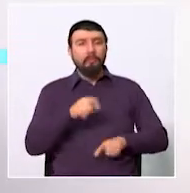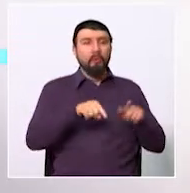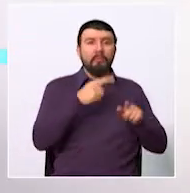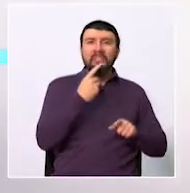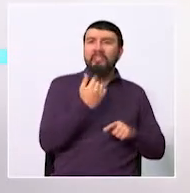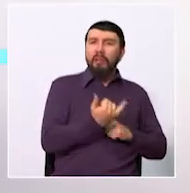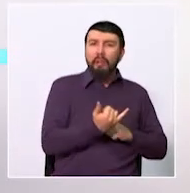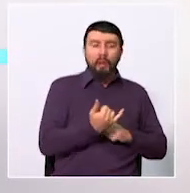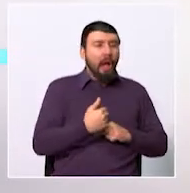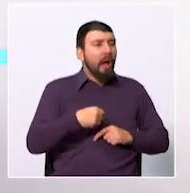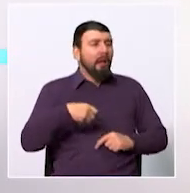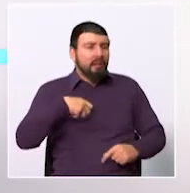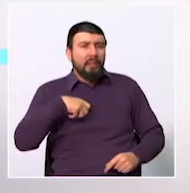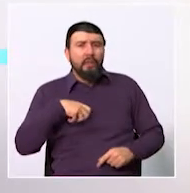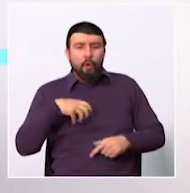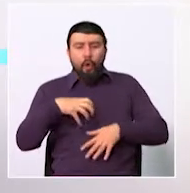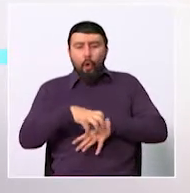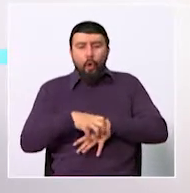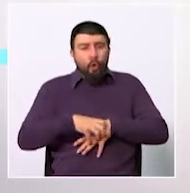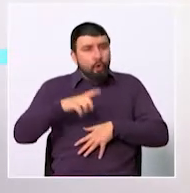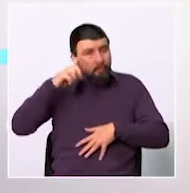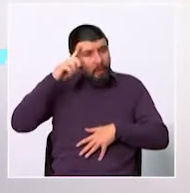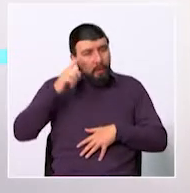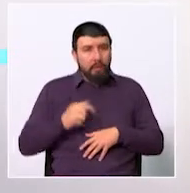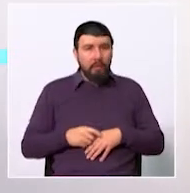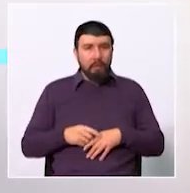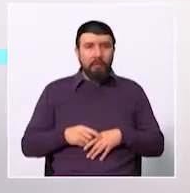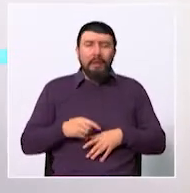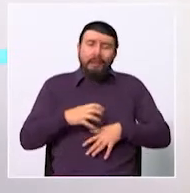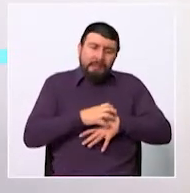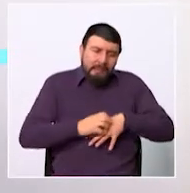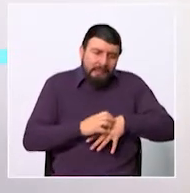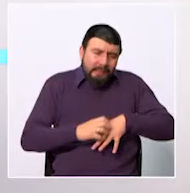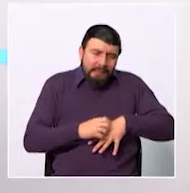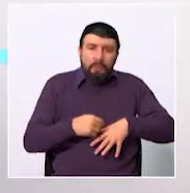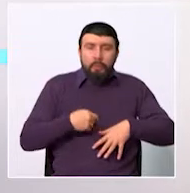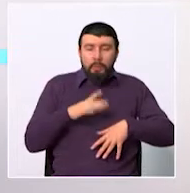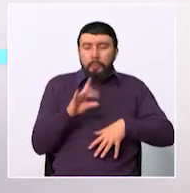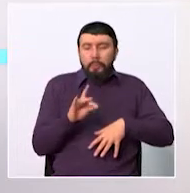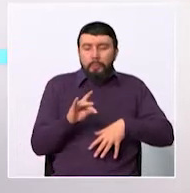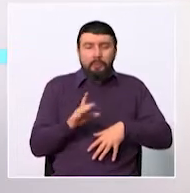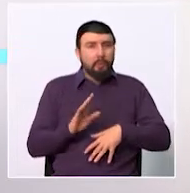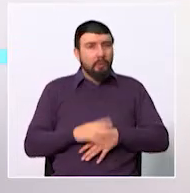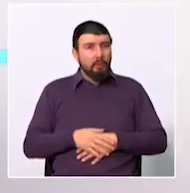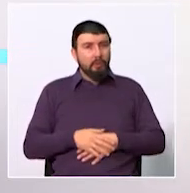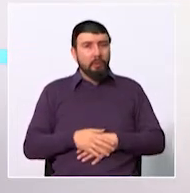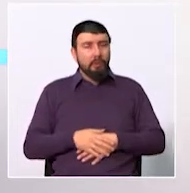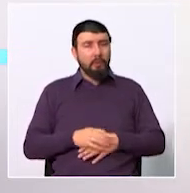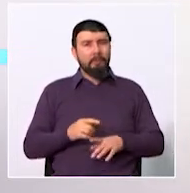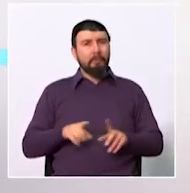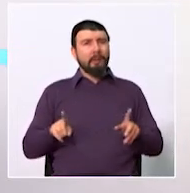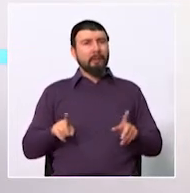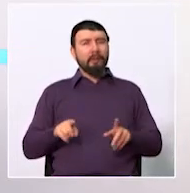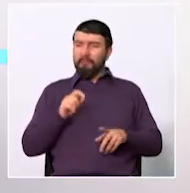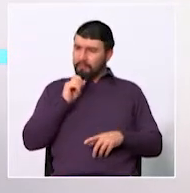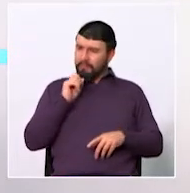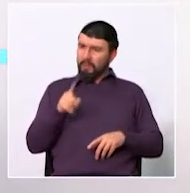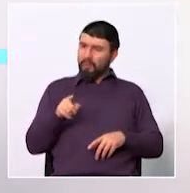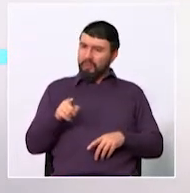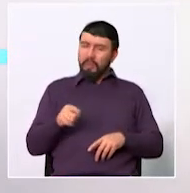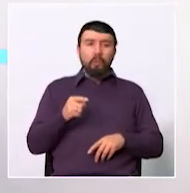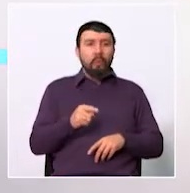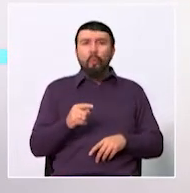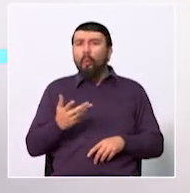yo tengo hongos vaginales porque me pican y porque me da flujo y la pregunta es cual